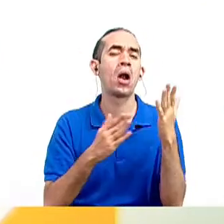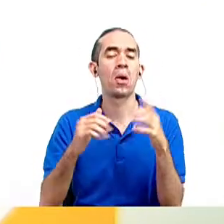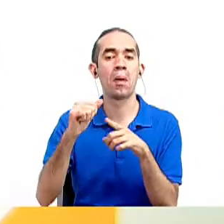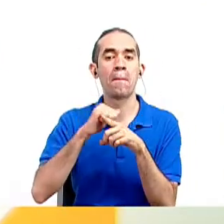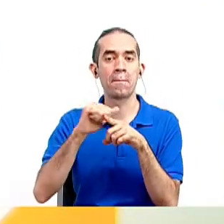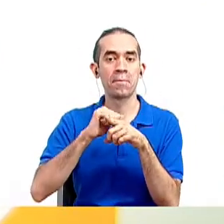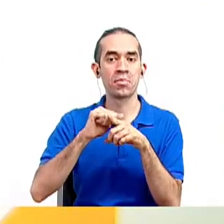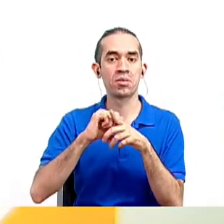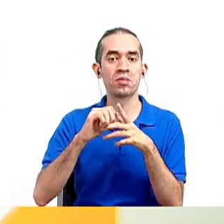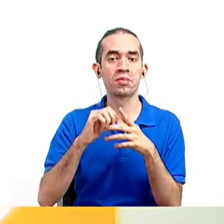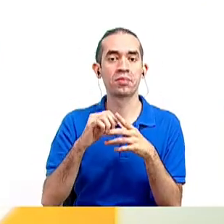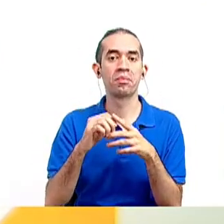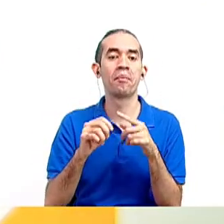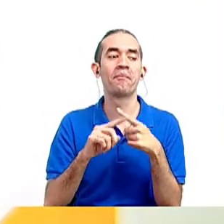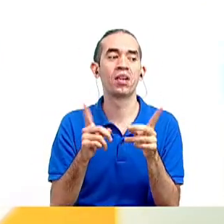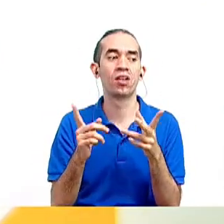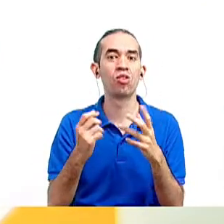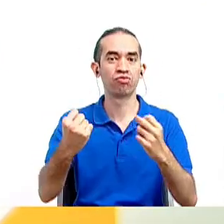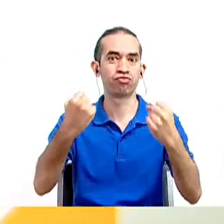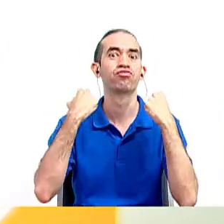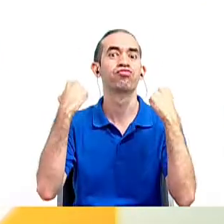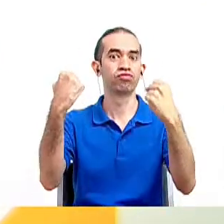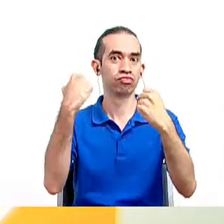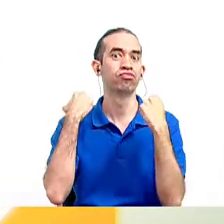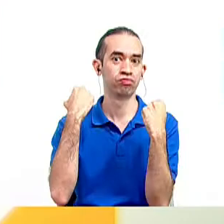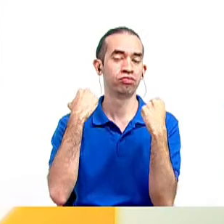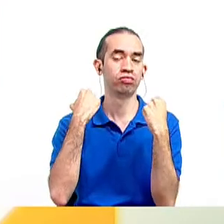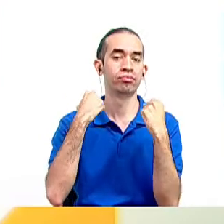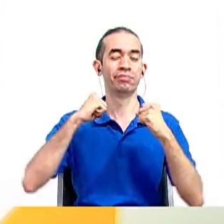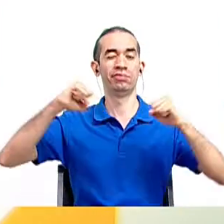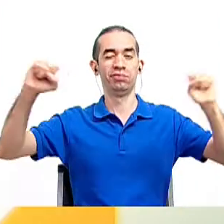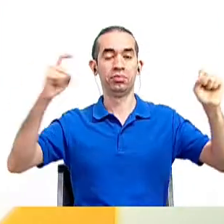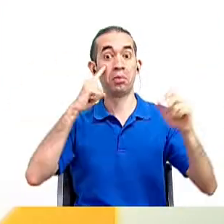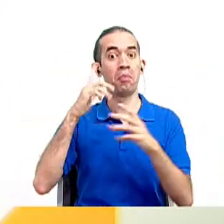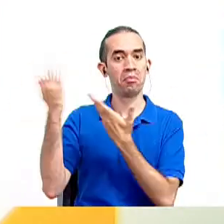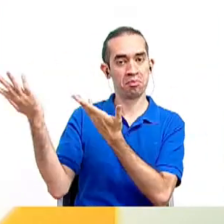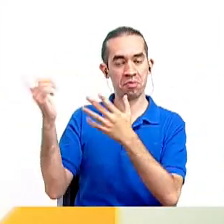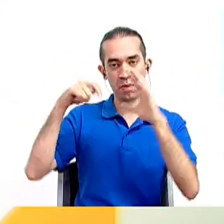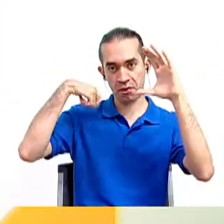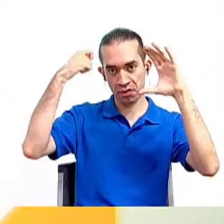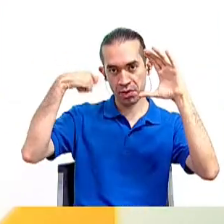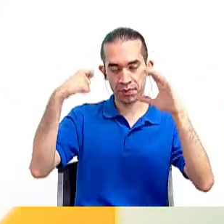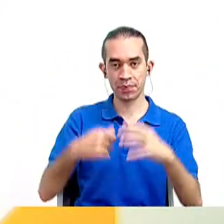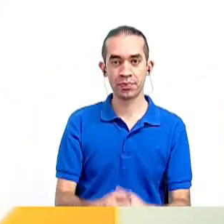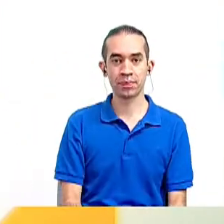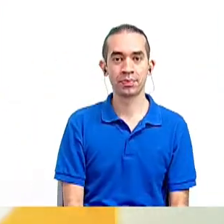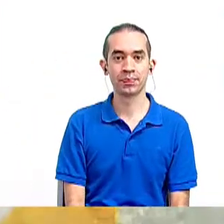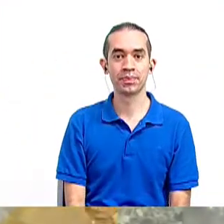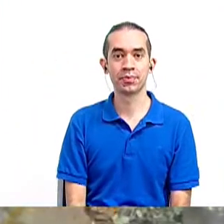de estiramiento, entonces los invito a que me acompañen con este pequeño video.